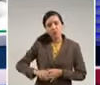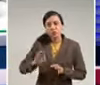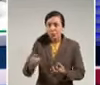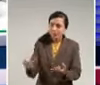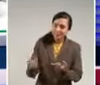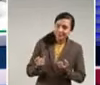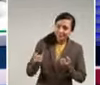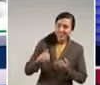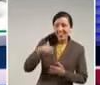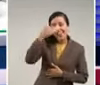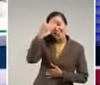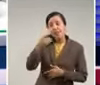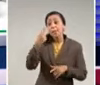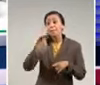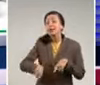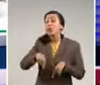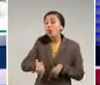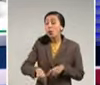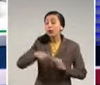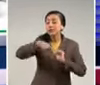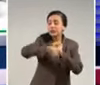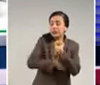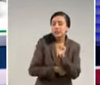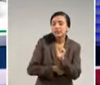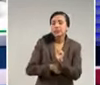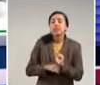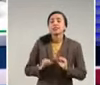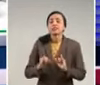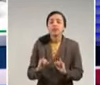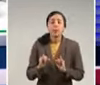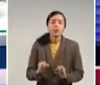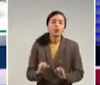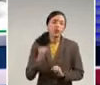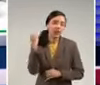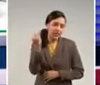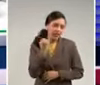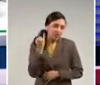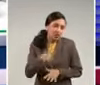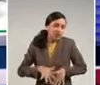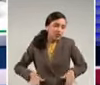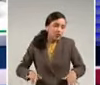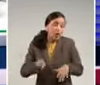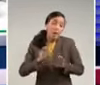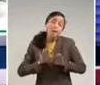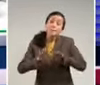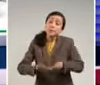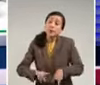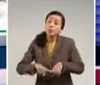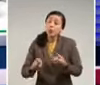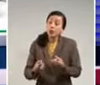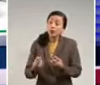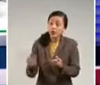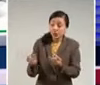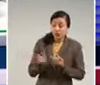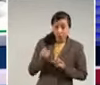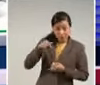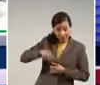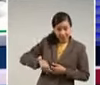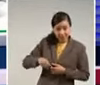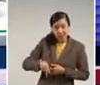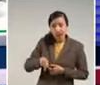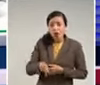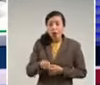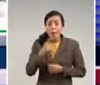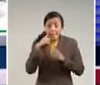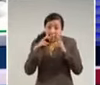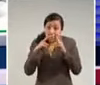que vamos también a profundizar en la situación internacional. Le propongo una pausa porque nos dicen por interno que tenemos un contacto en